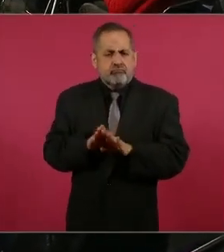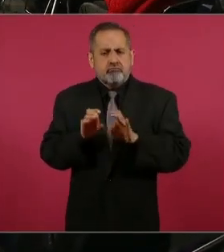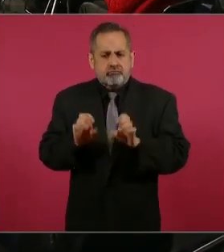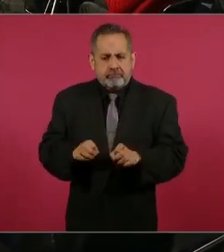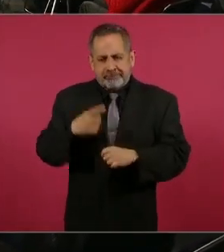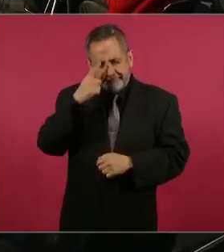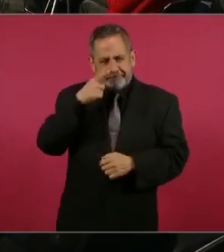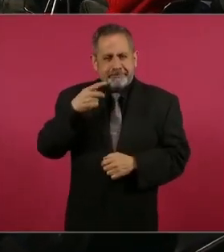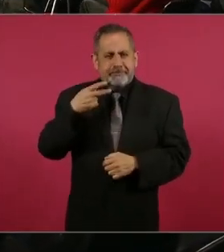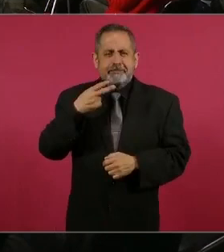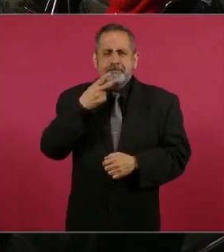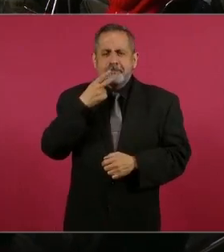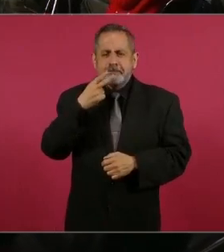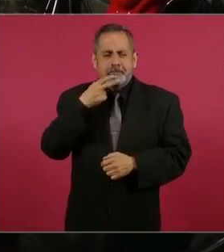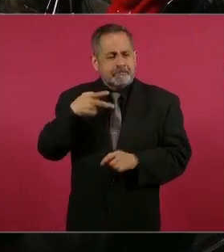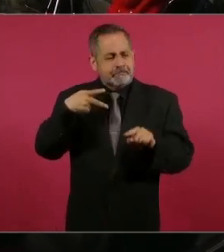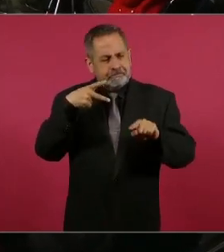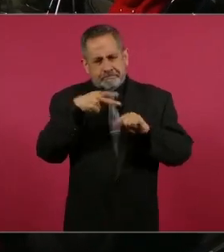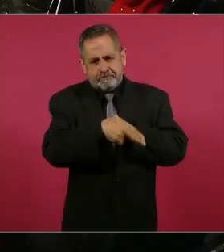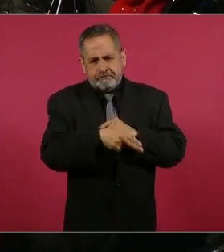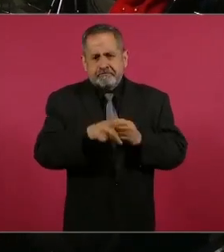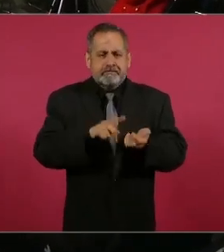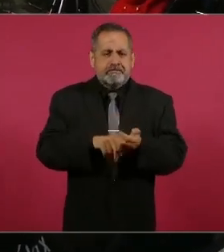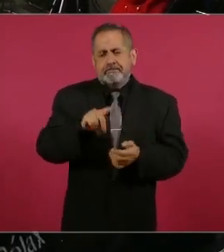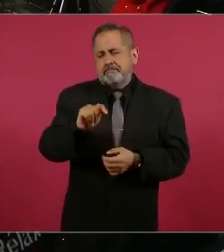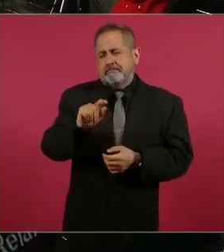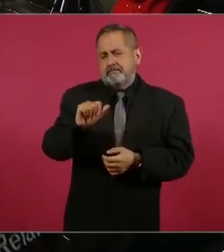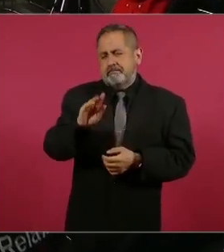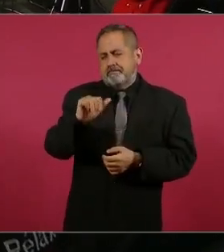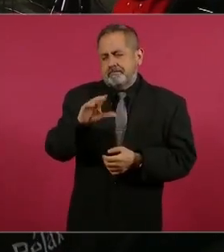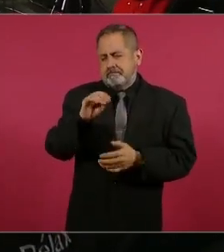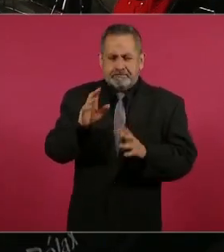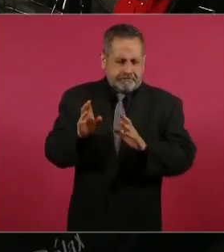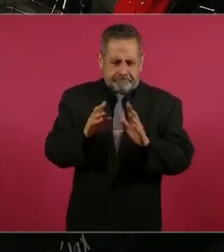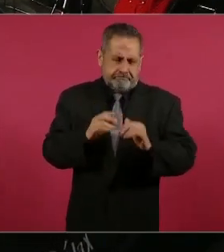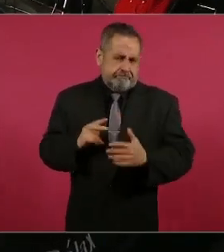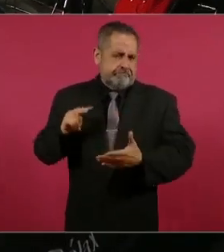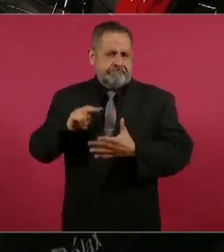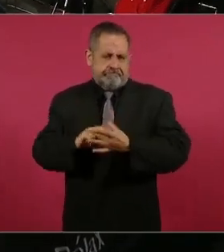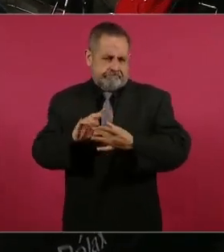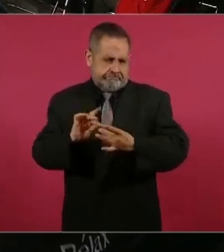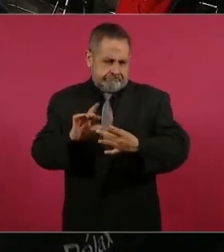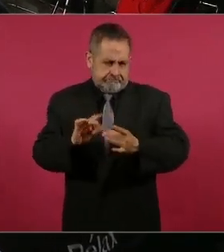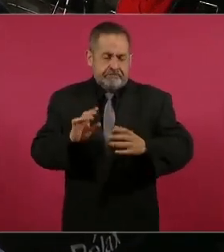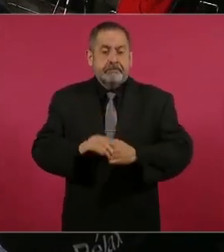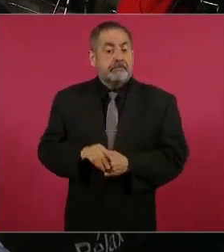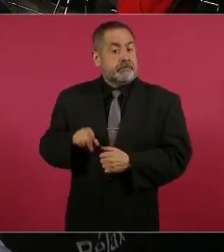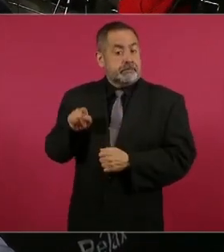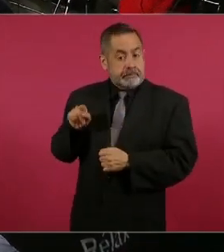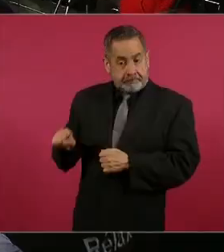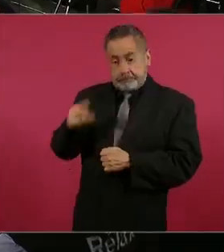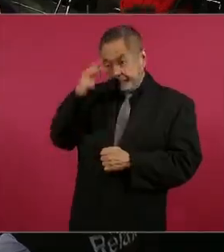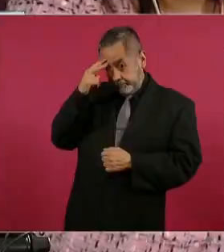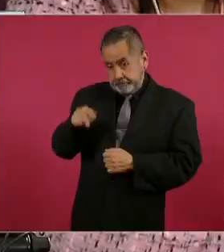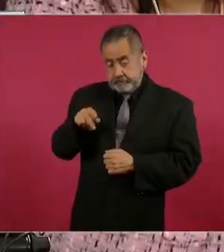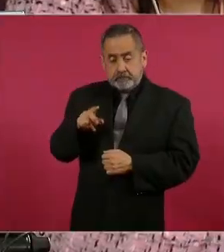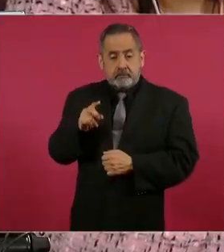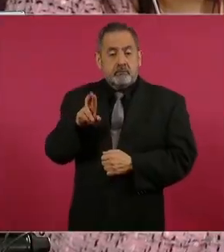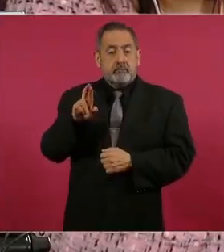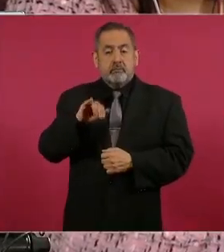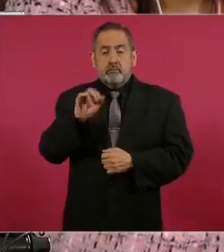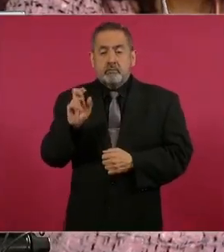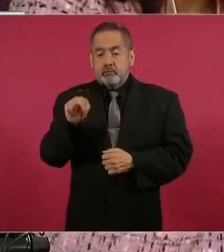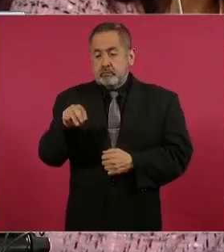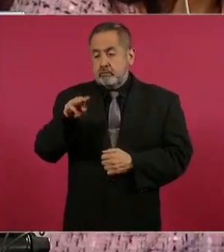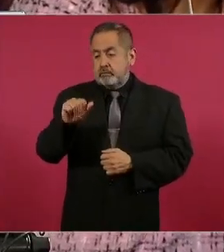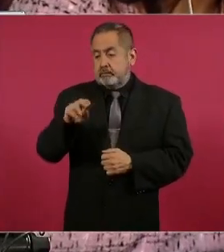al cumplimiento del marco del convenio del control del tabaco. Y destacó que el doctor Juan Manuel